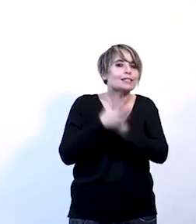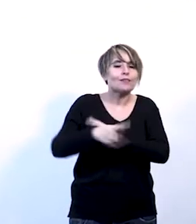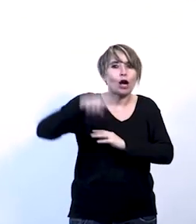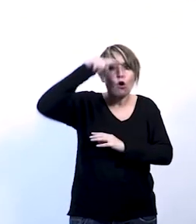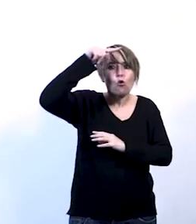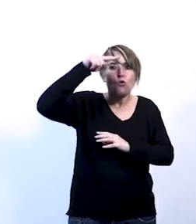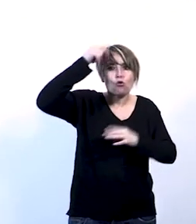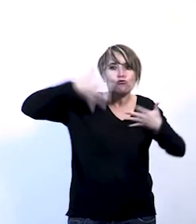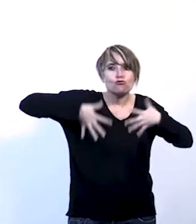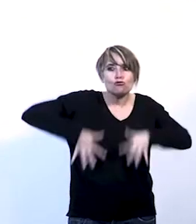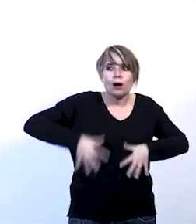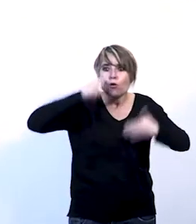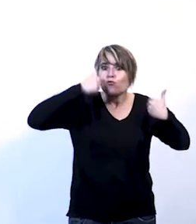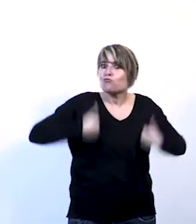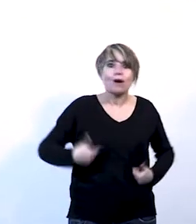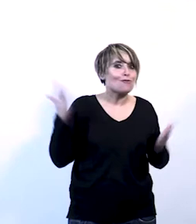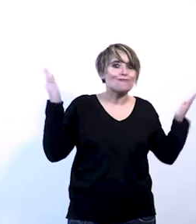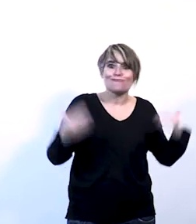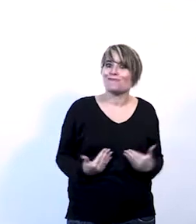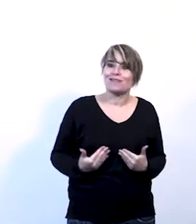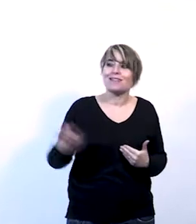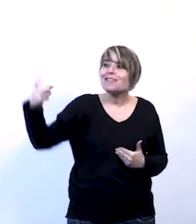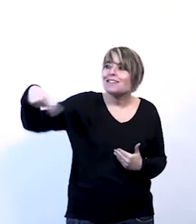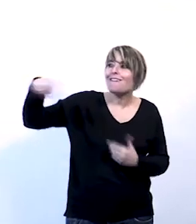cultura inhumana en la que quieren